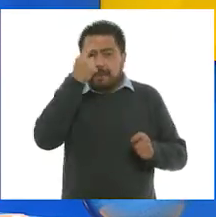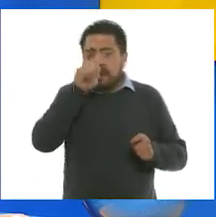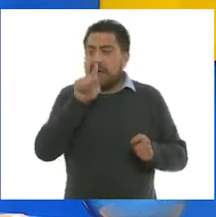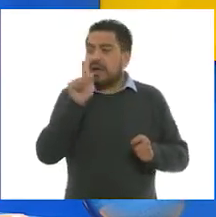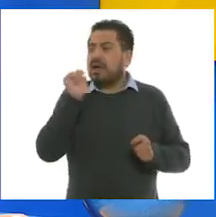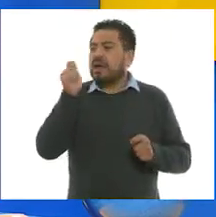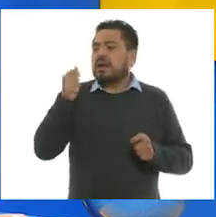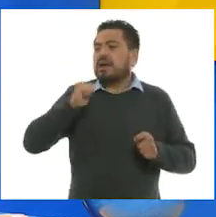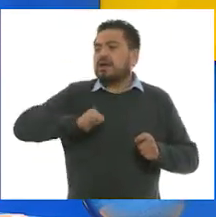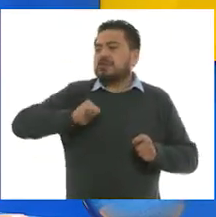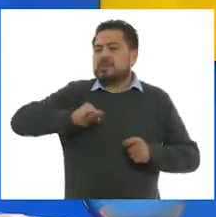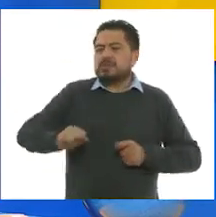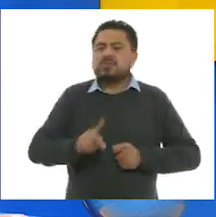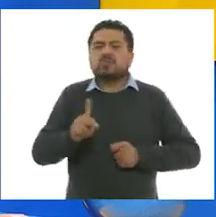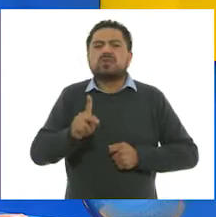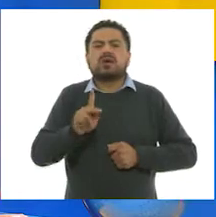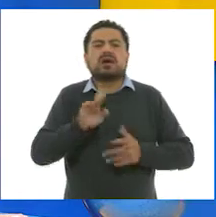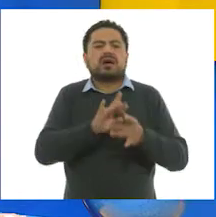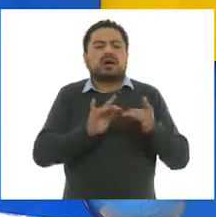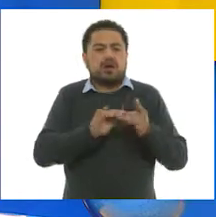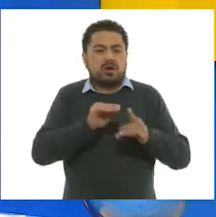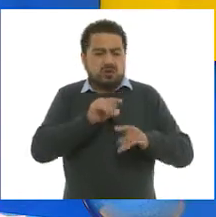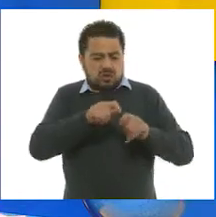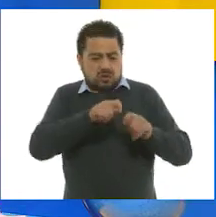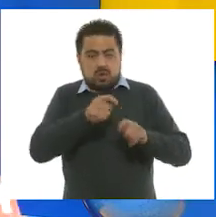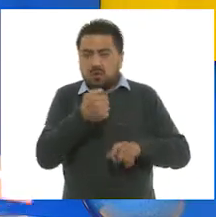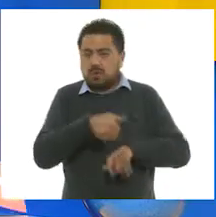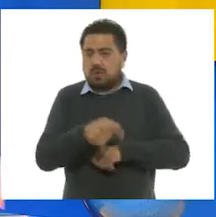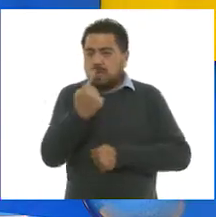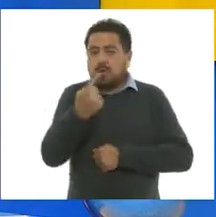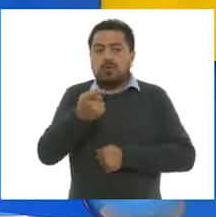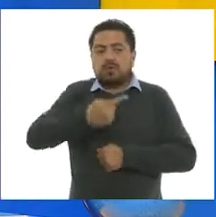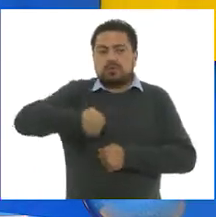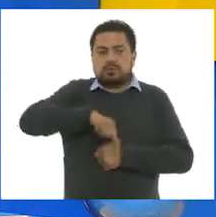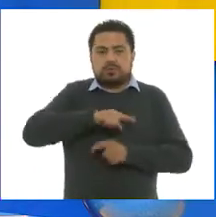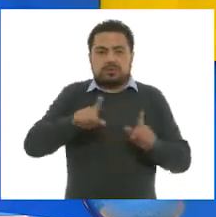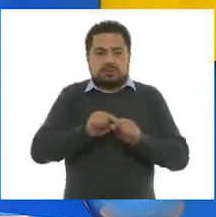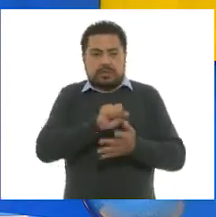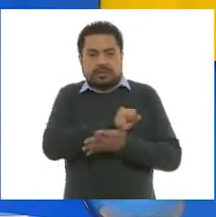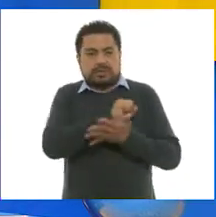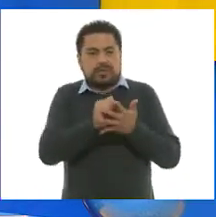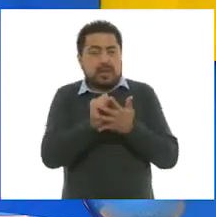incas, el número 1 se representa con un nudo. Para nosotros es un símbolo, que